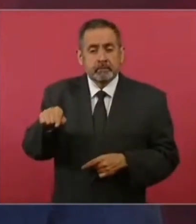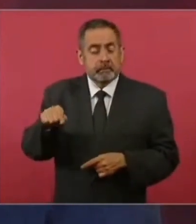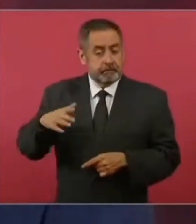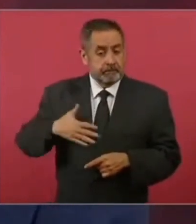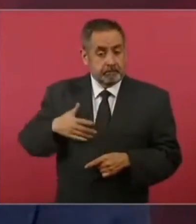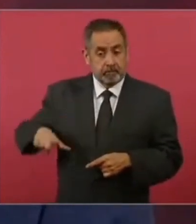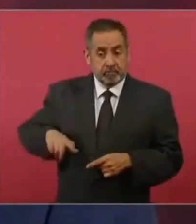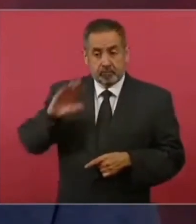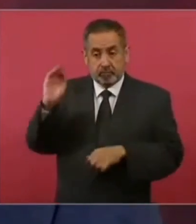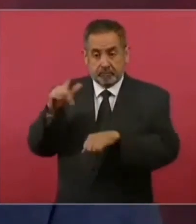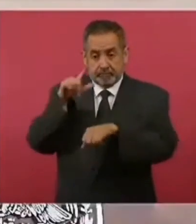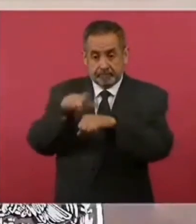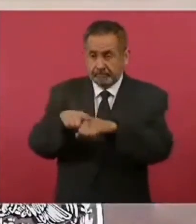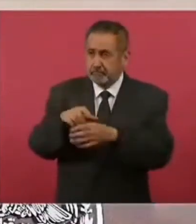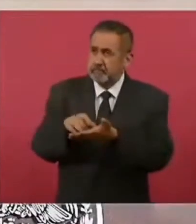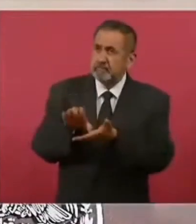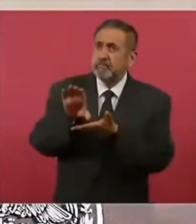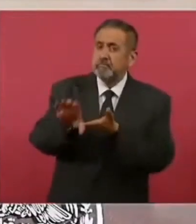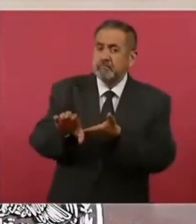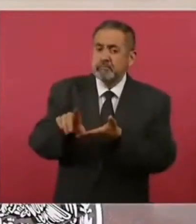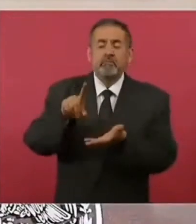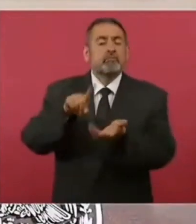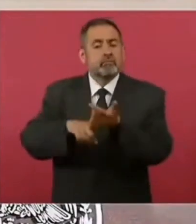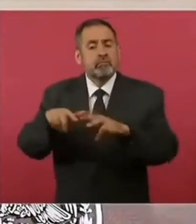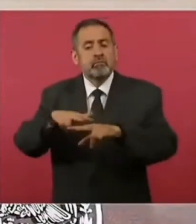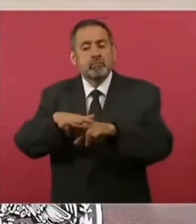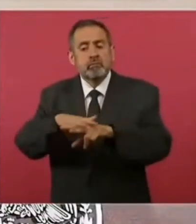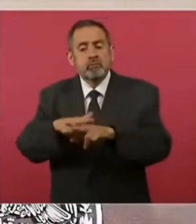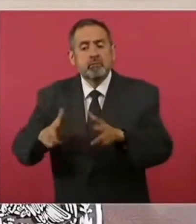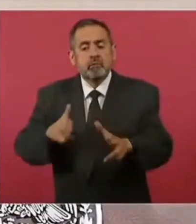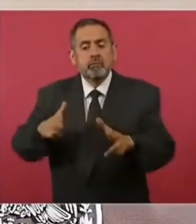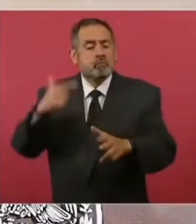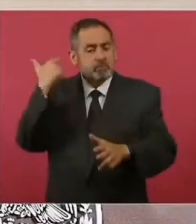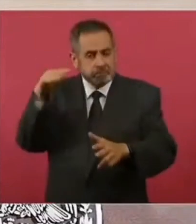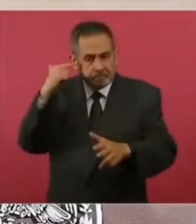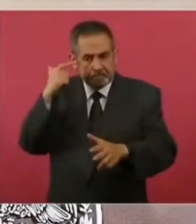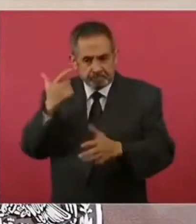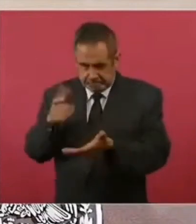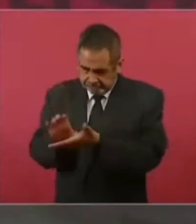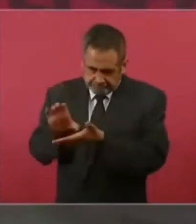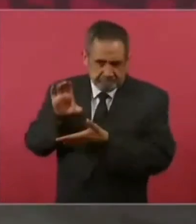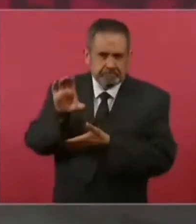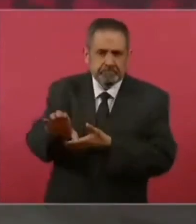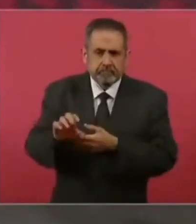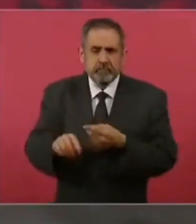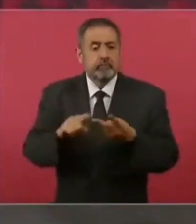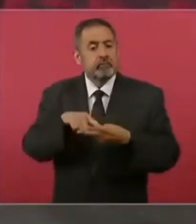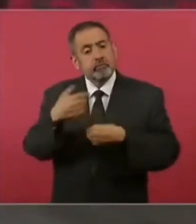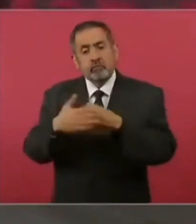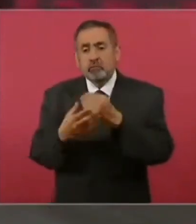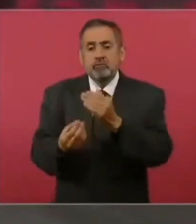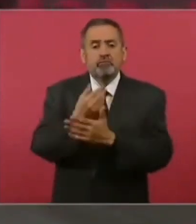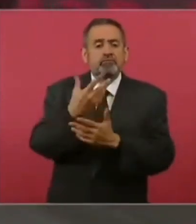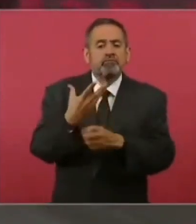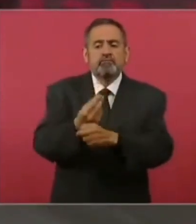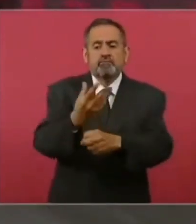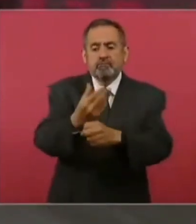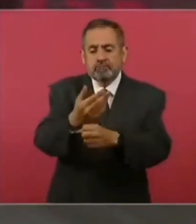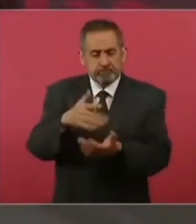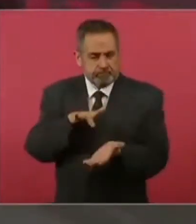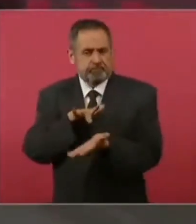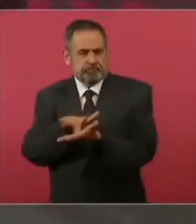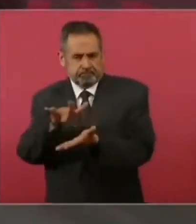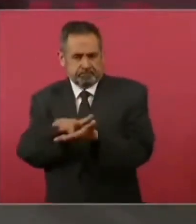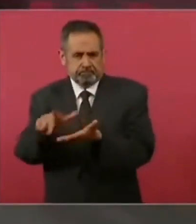federal. Terminamos el tren de Guadalajara, se está construyendo otro apoyando